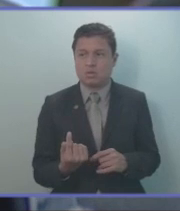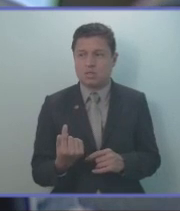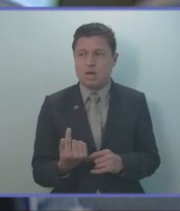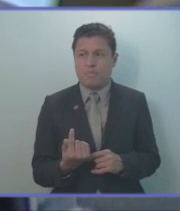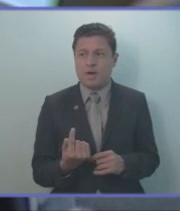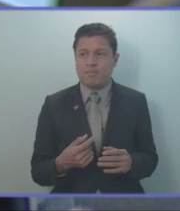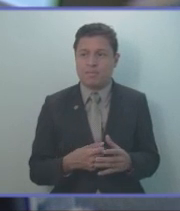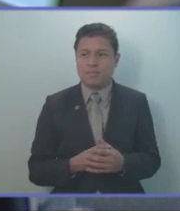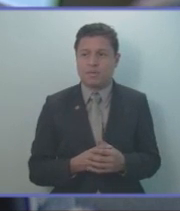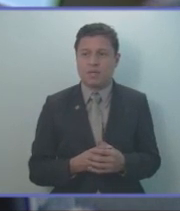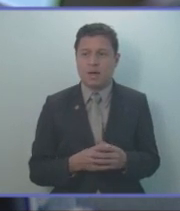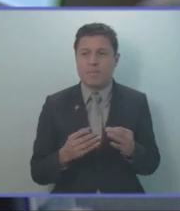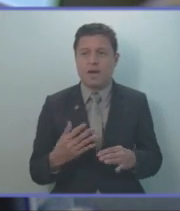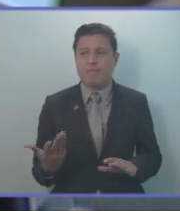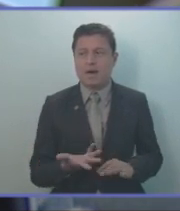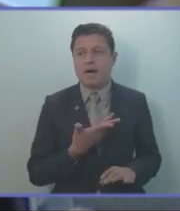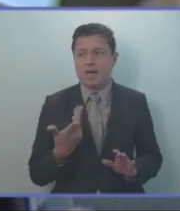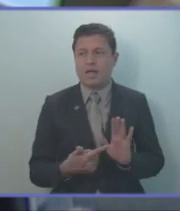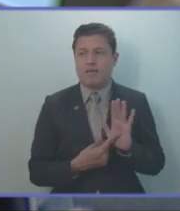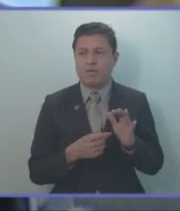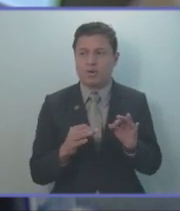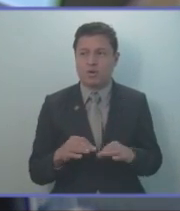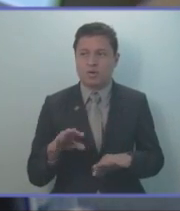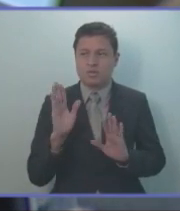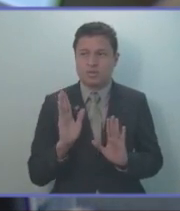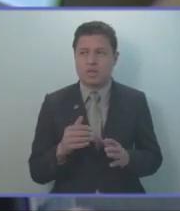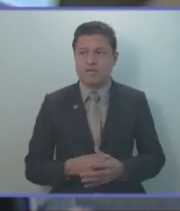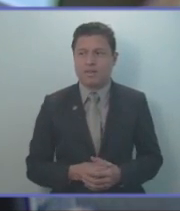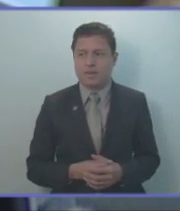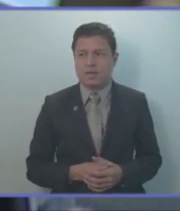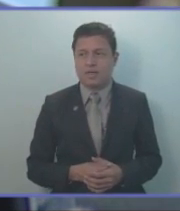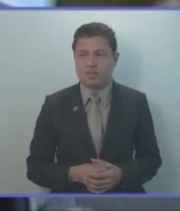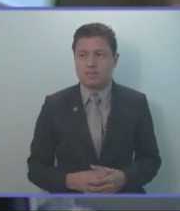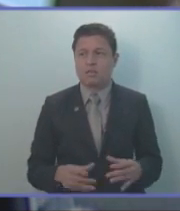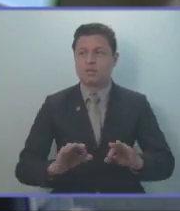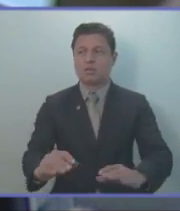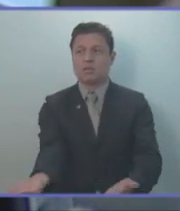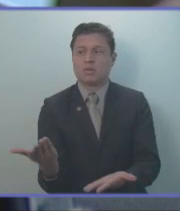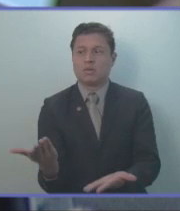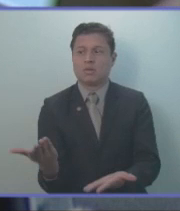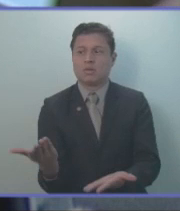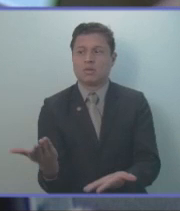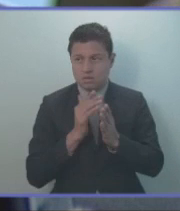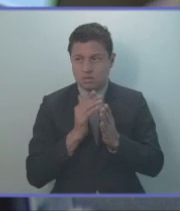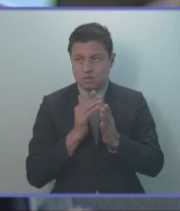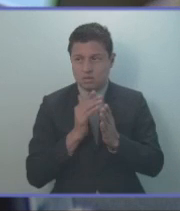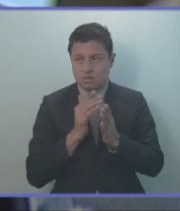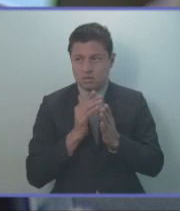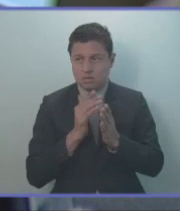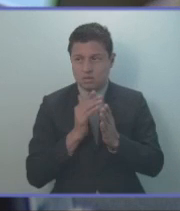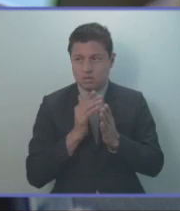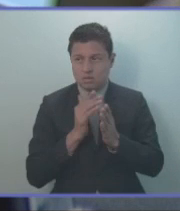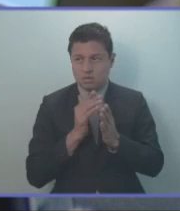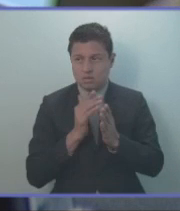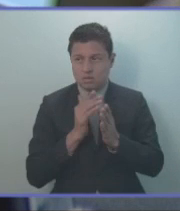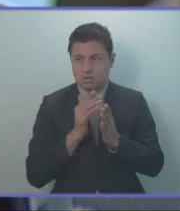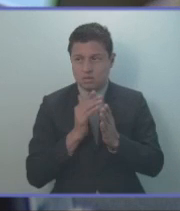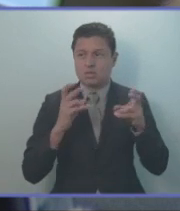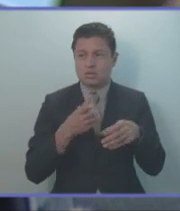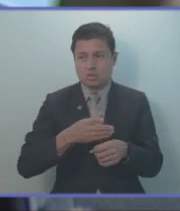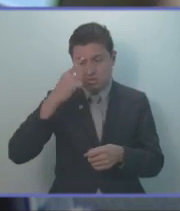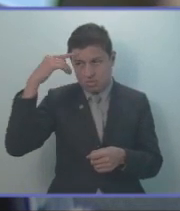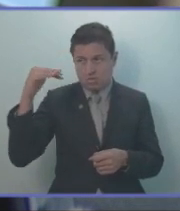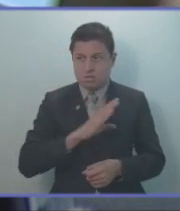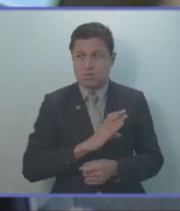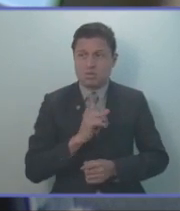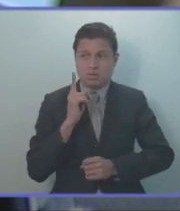ellos tiene efectos normativos generales, sino de peticiones que pretenden generar un hecho político de